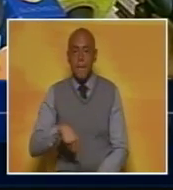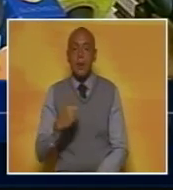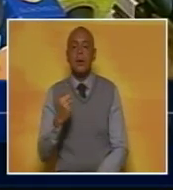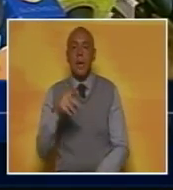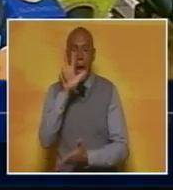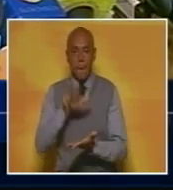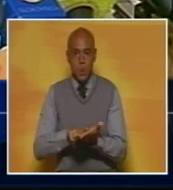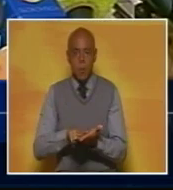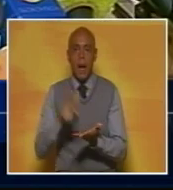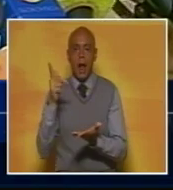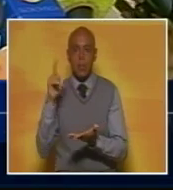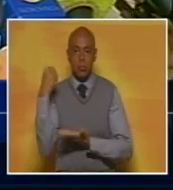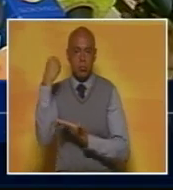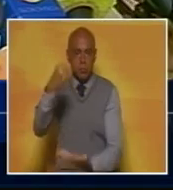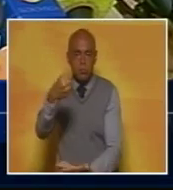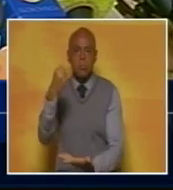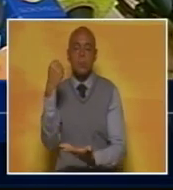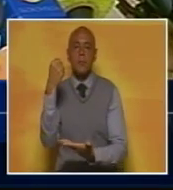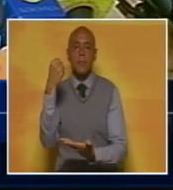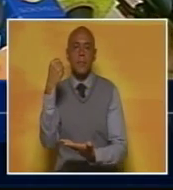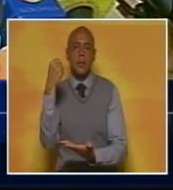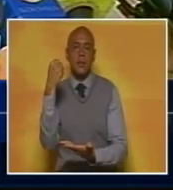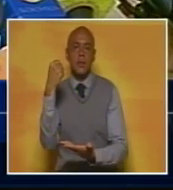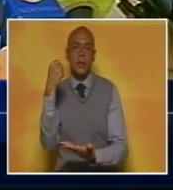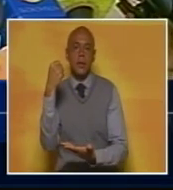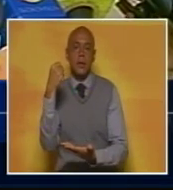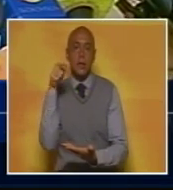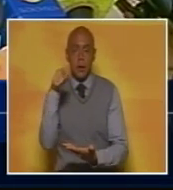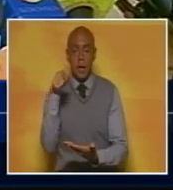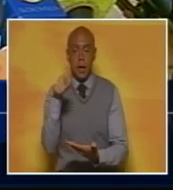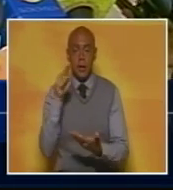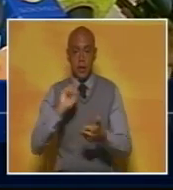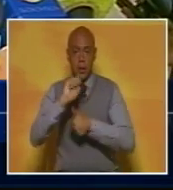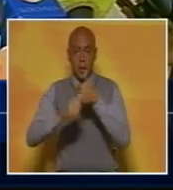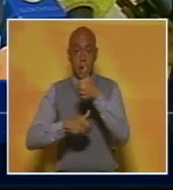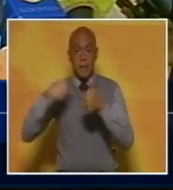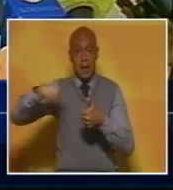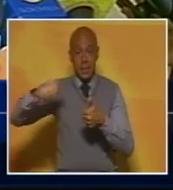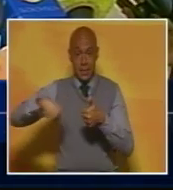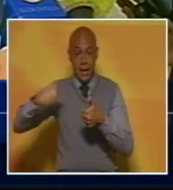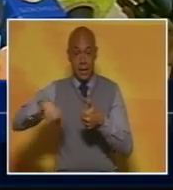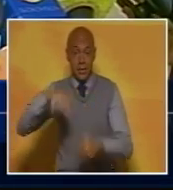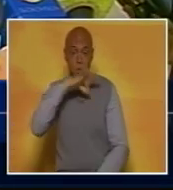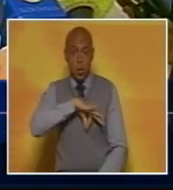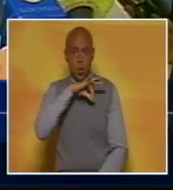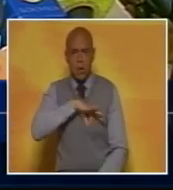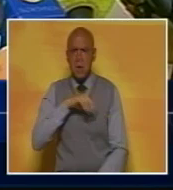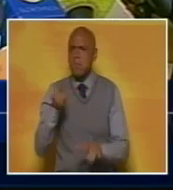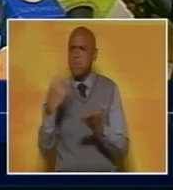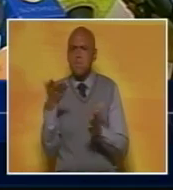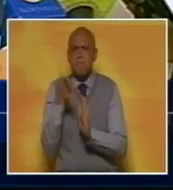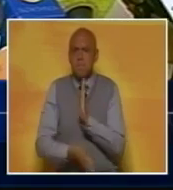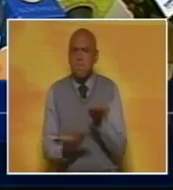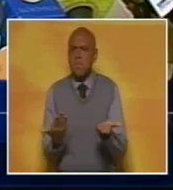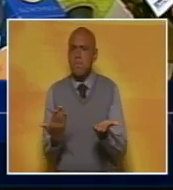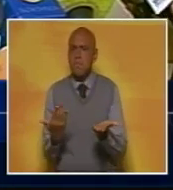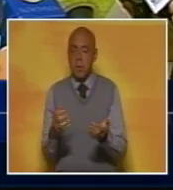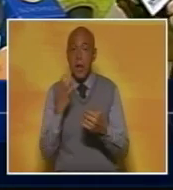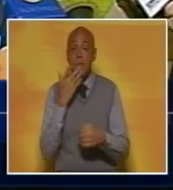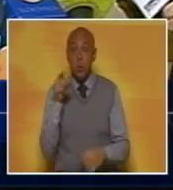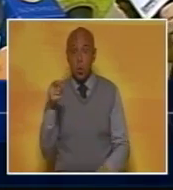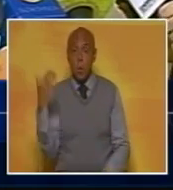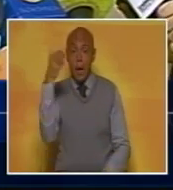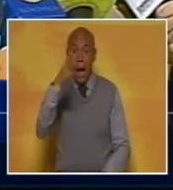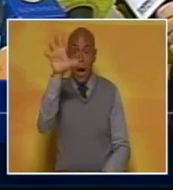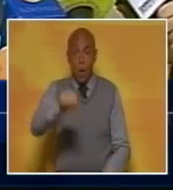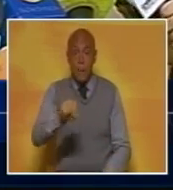diferentes recursos a través de la vicepresidencia social, que queremos saber qué han dado, porque cuando tú vas a comprar